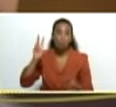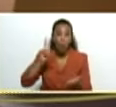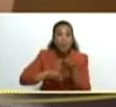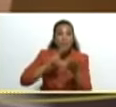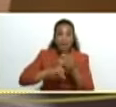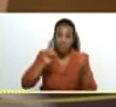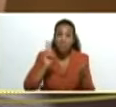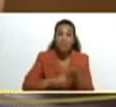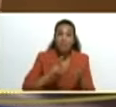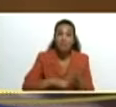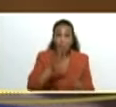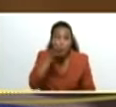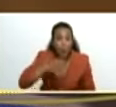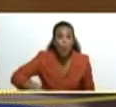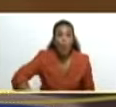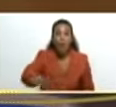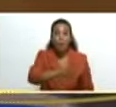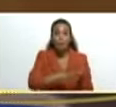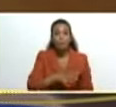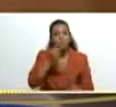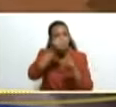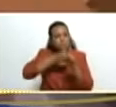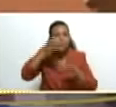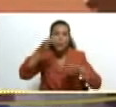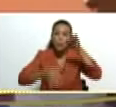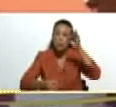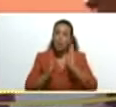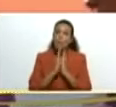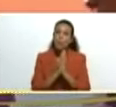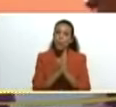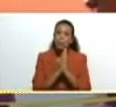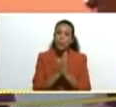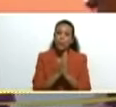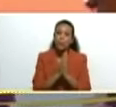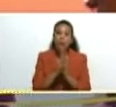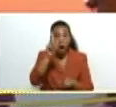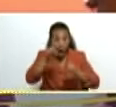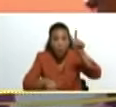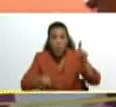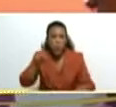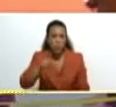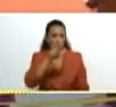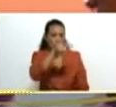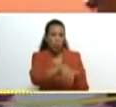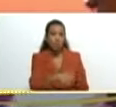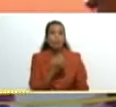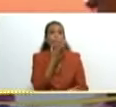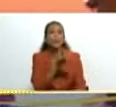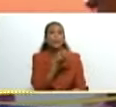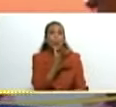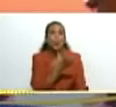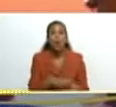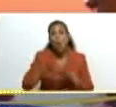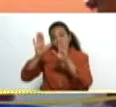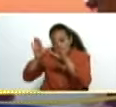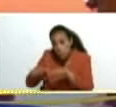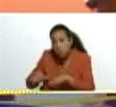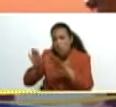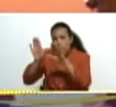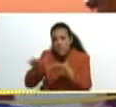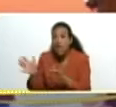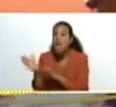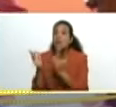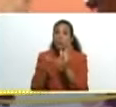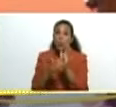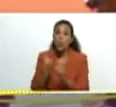la libertad de los pueblos, a luchar por la justicia. Algunos lo consideran profeta, los musulmanes consideran a